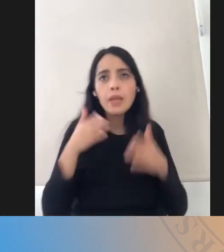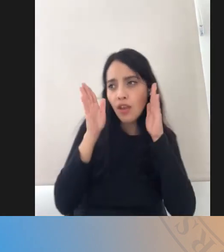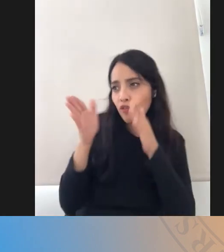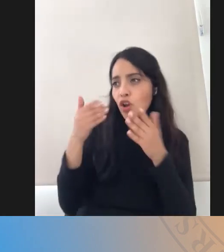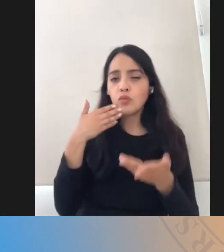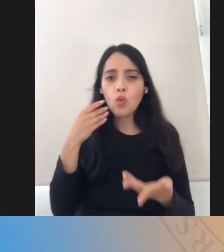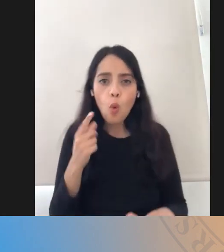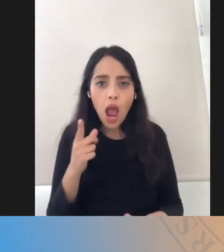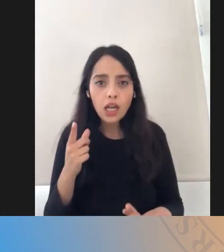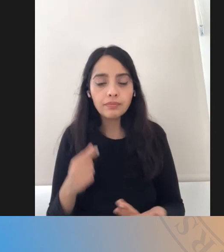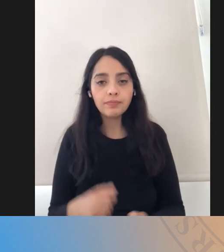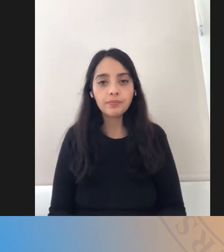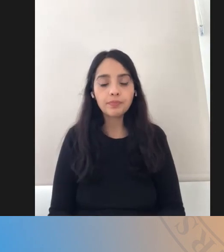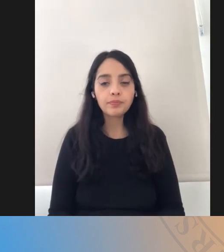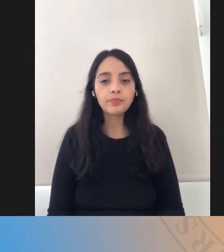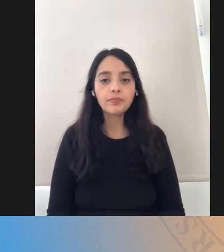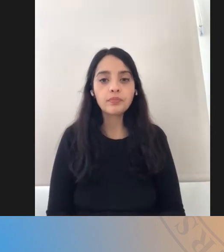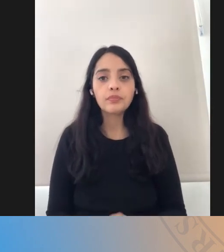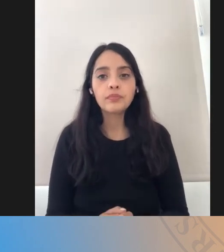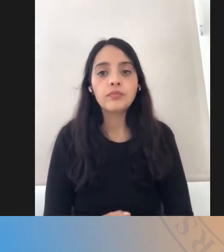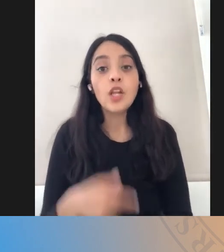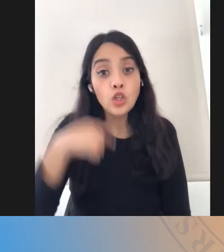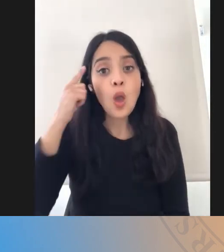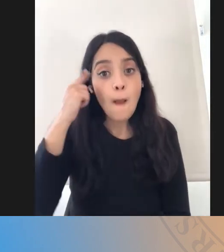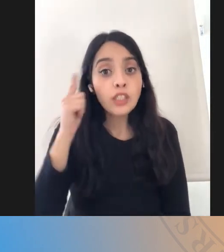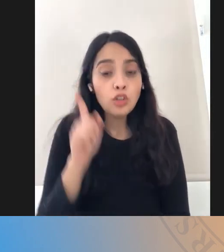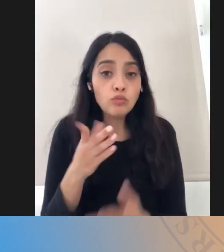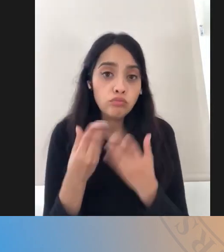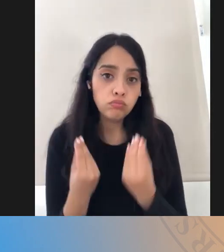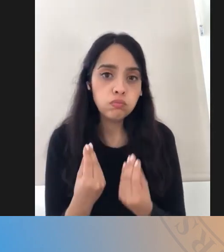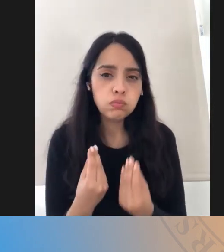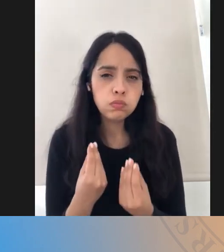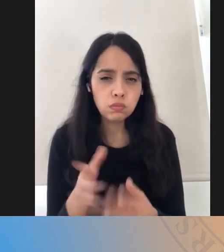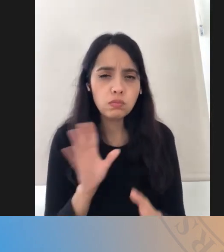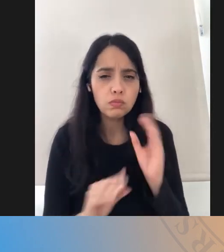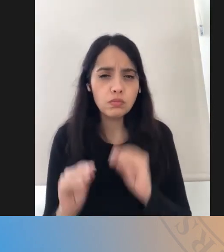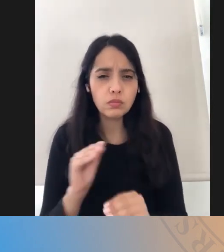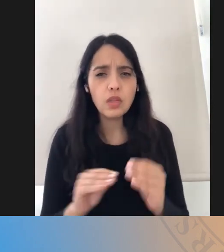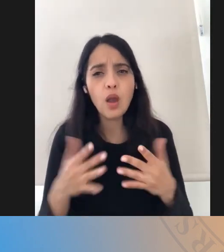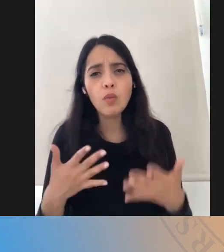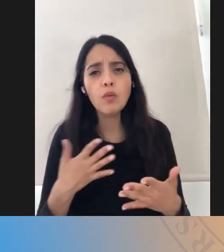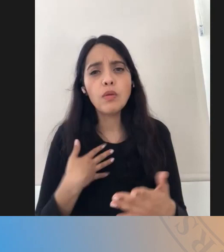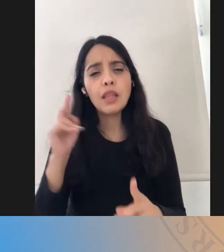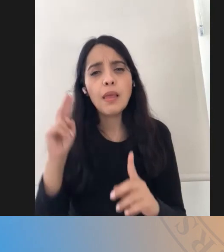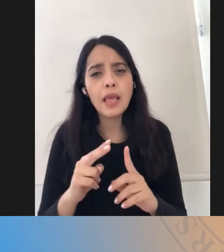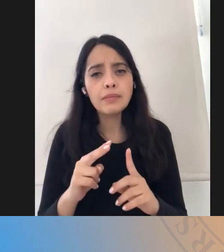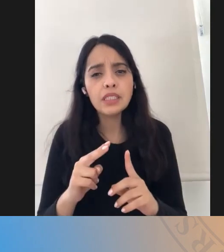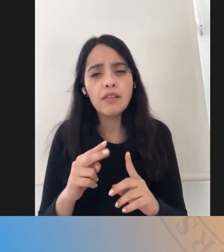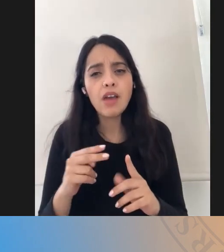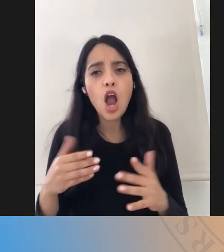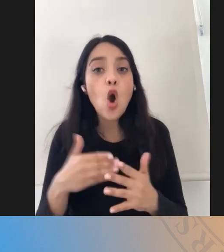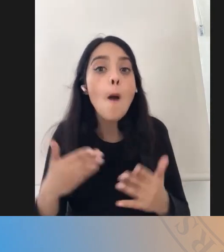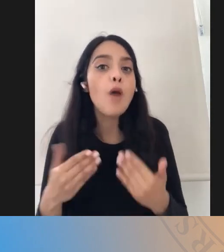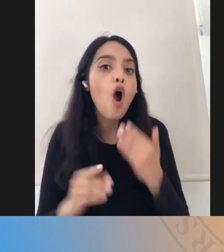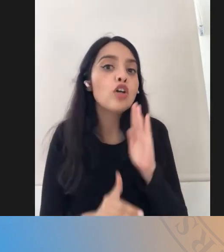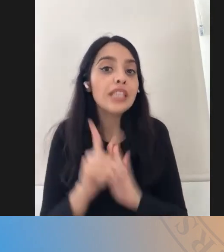trabajar y cuál es tu disciplina a trabajar. Creo que eso sería un aporte importante, por lo menos desde el punto de vista de cómo está desarrollado hoy